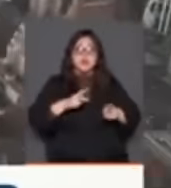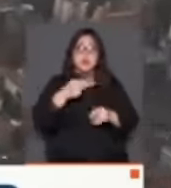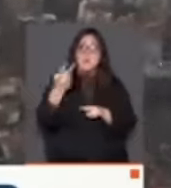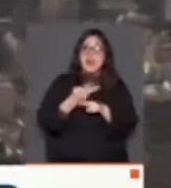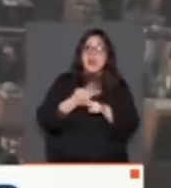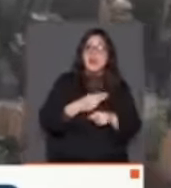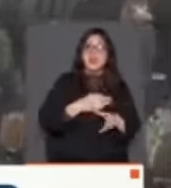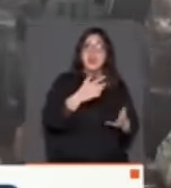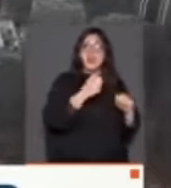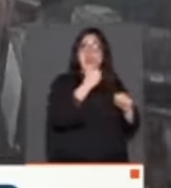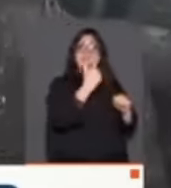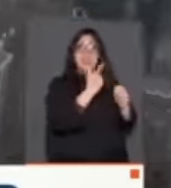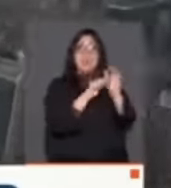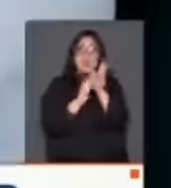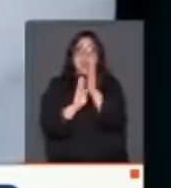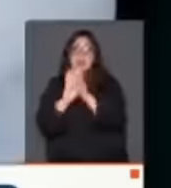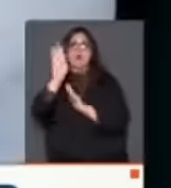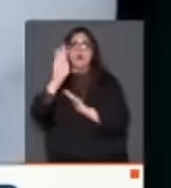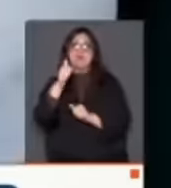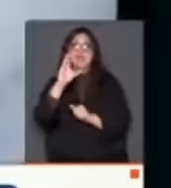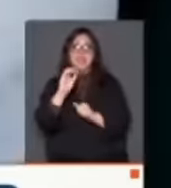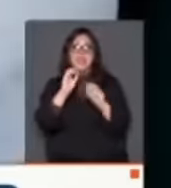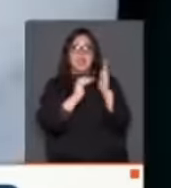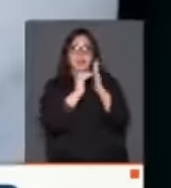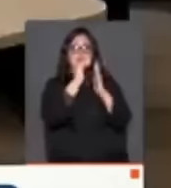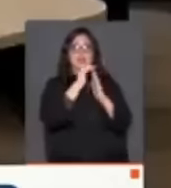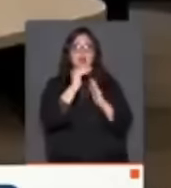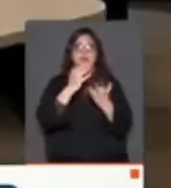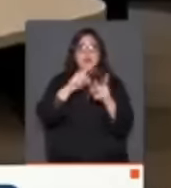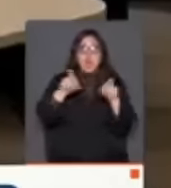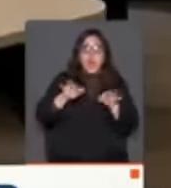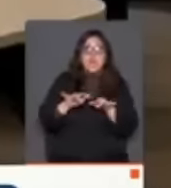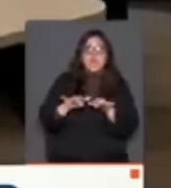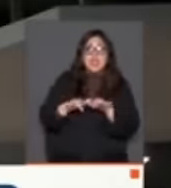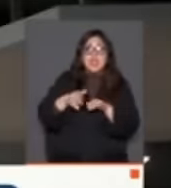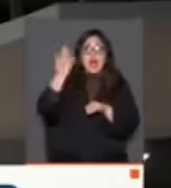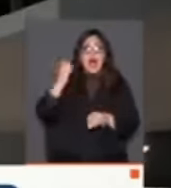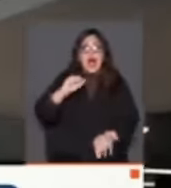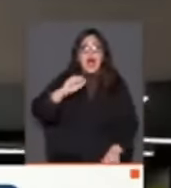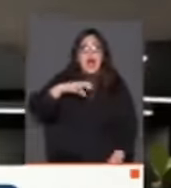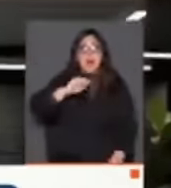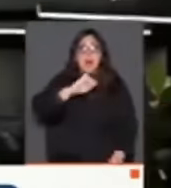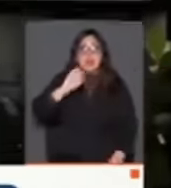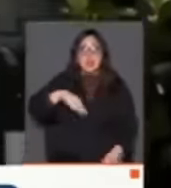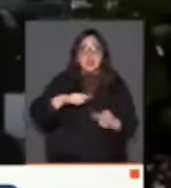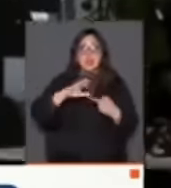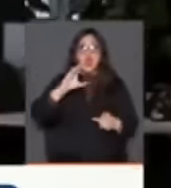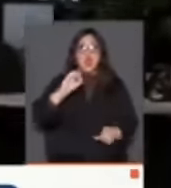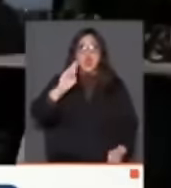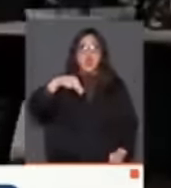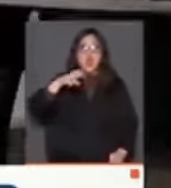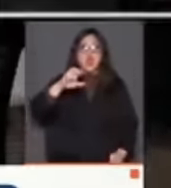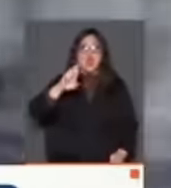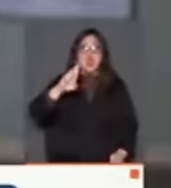el piso 7 y el 60. En algunas de estas oficinas llegaron hace poco empresas como Amazon y Corner Shop. Hola. En la Torre más alta de Sudamérica